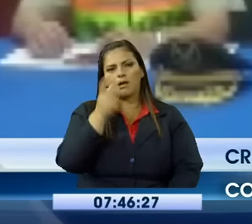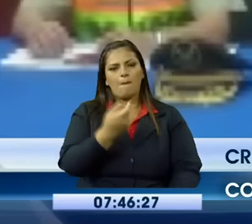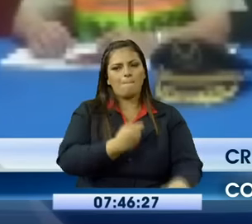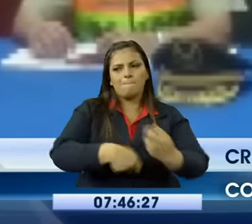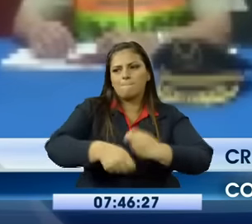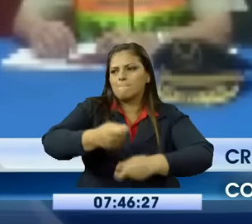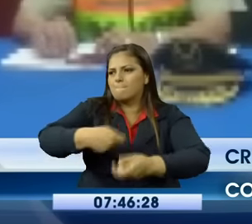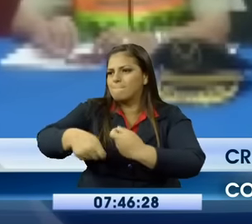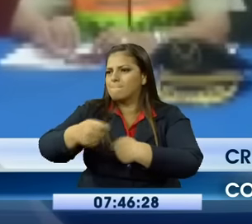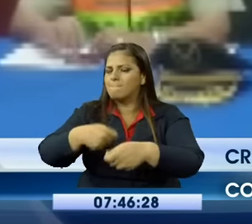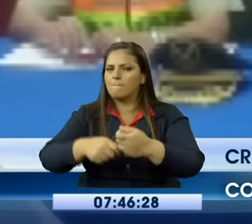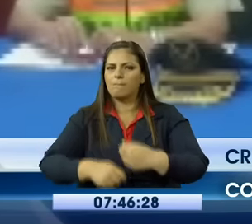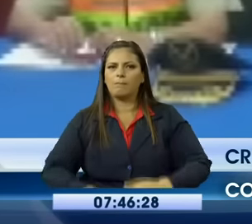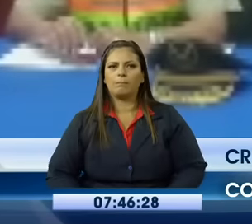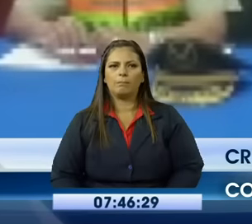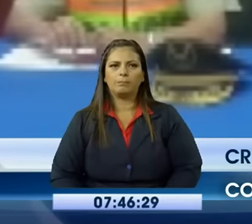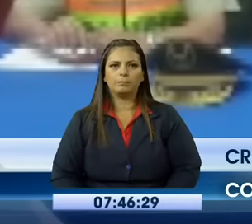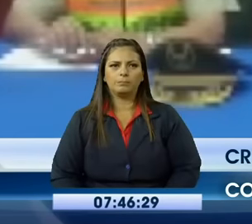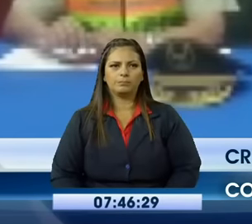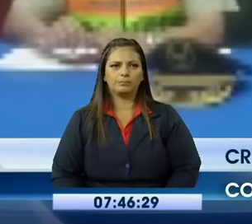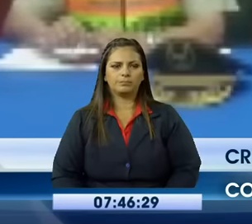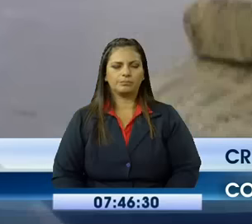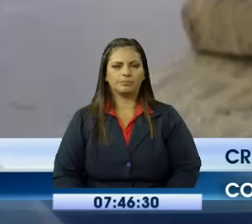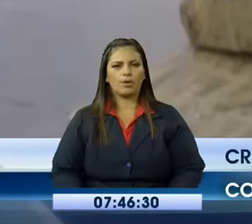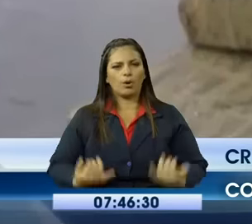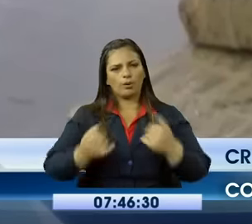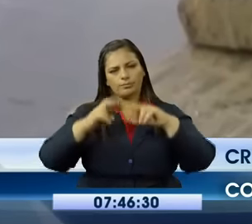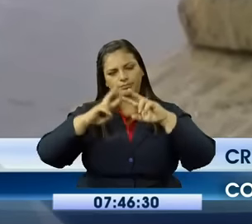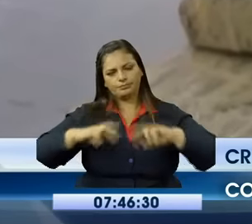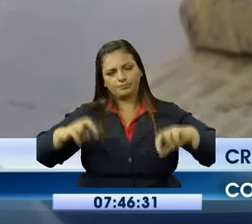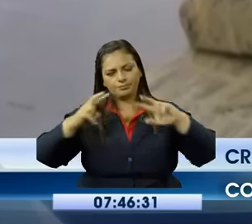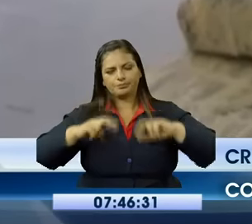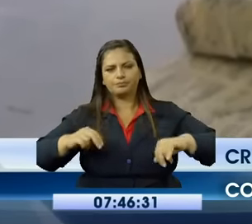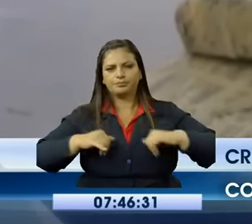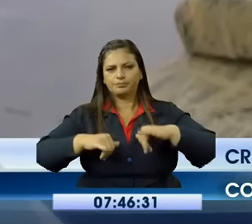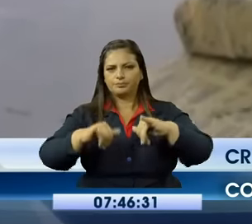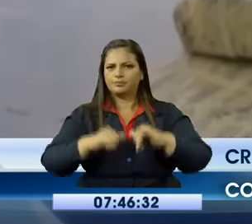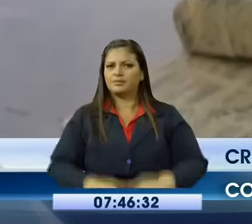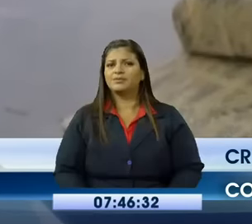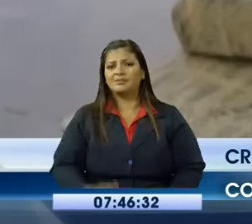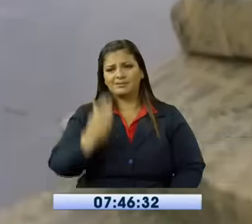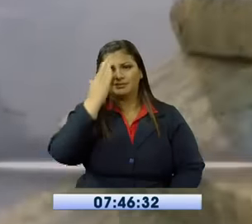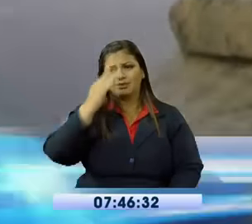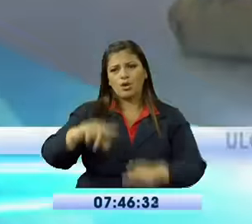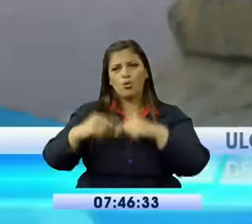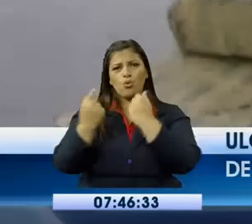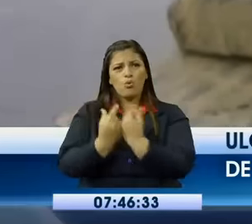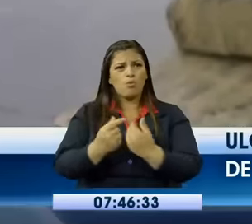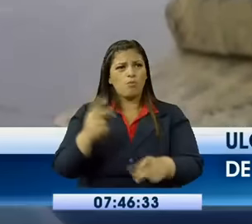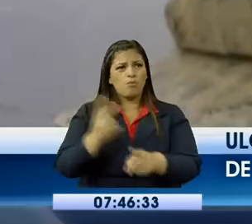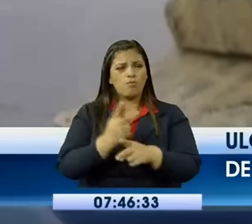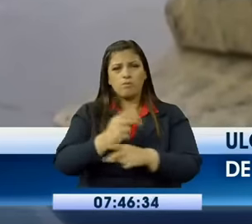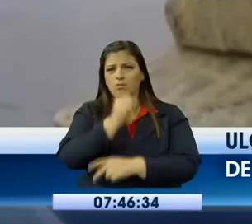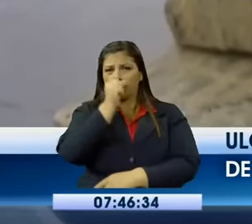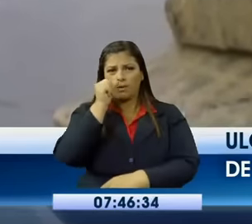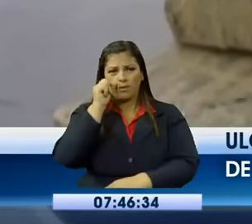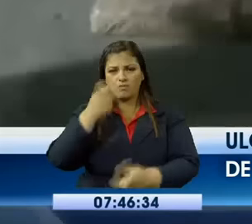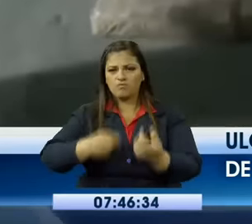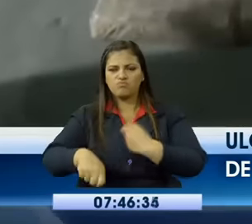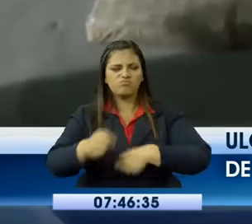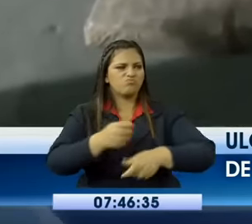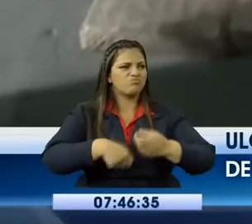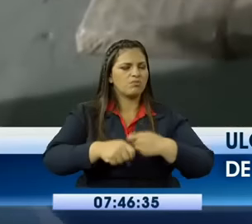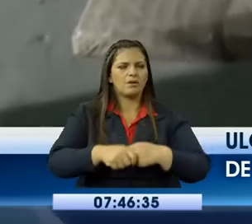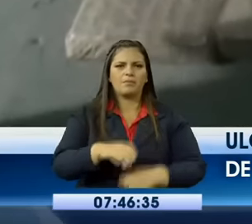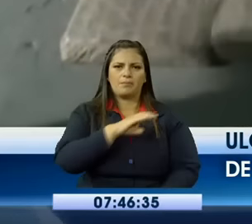levantados en esta operación, se continúa con la misma. Certero golpe a las bandas narcotraficantes que buscaron empezar el año con pie derecho, pero